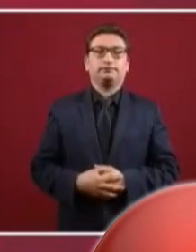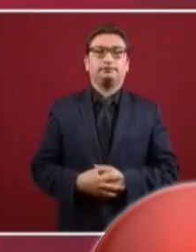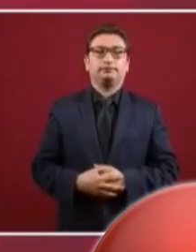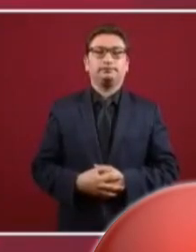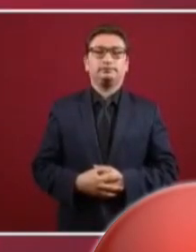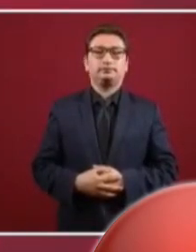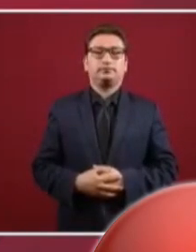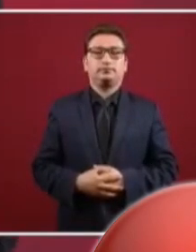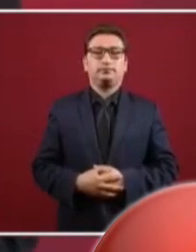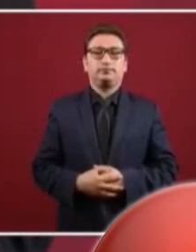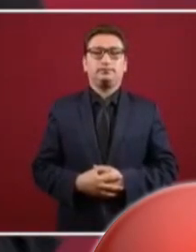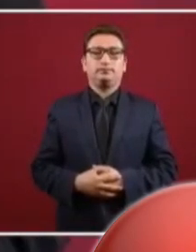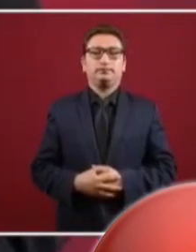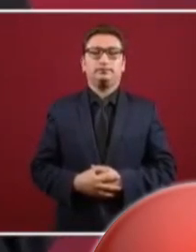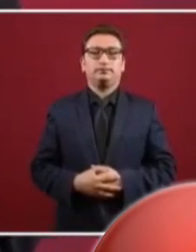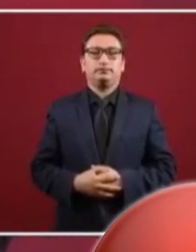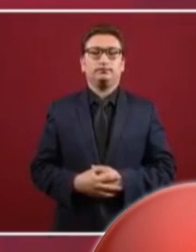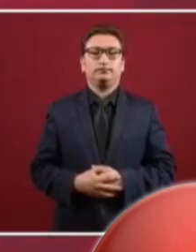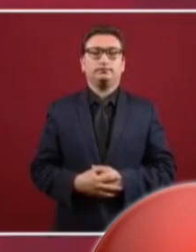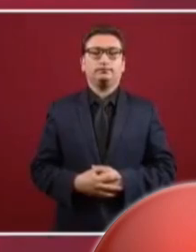ninguna